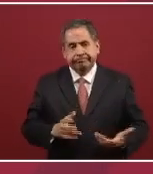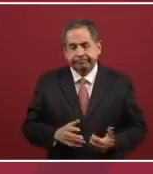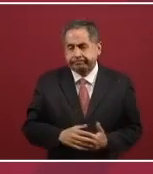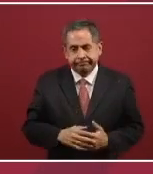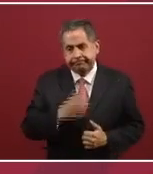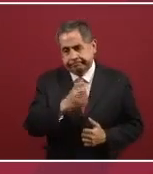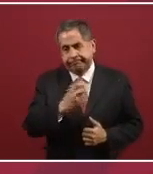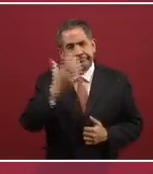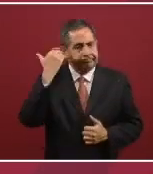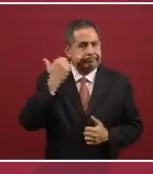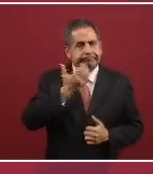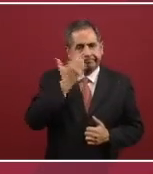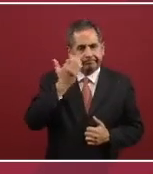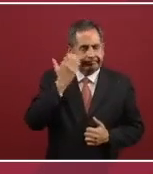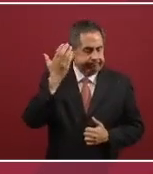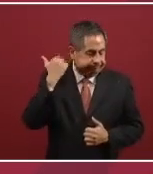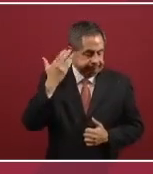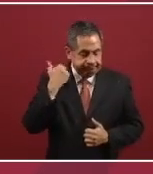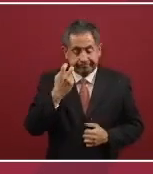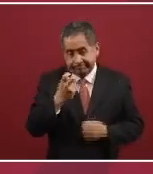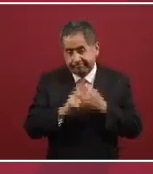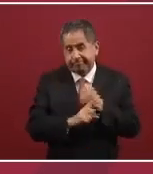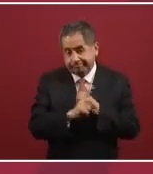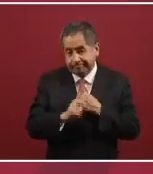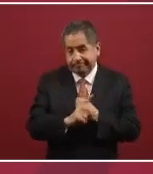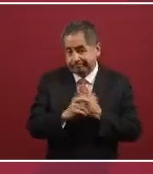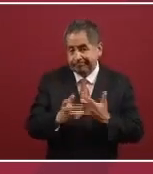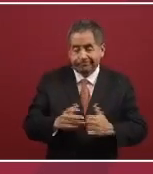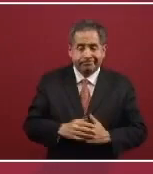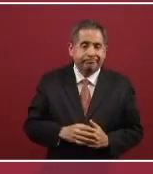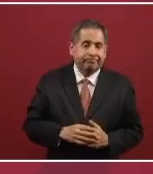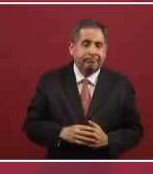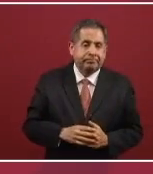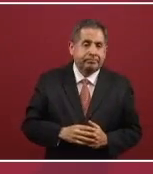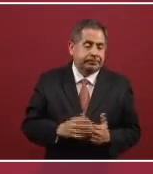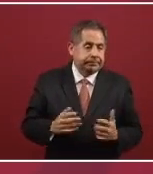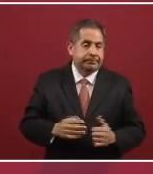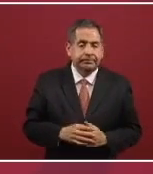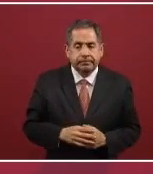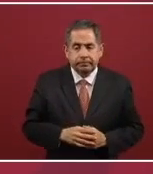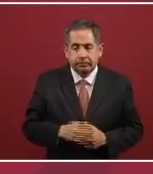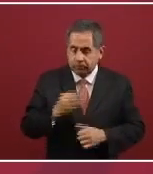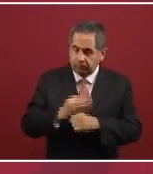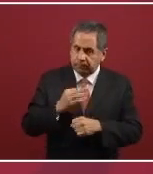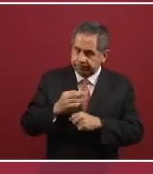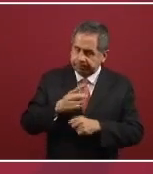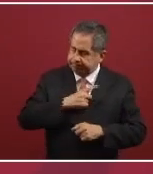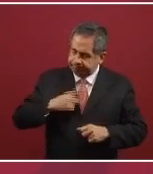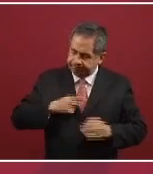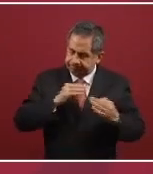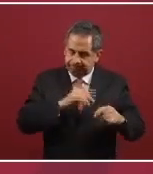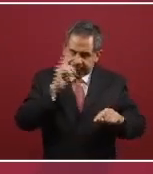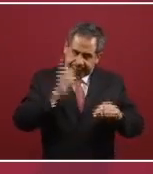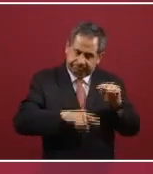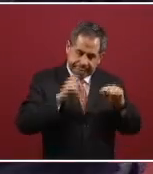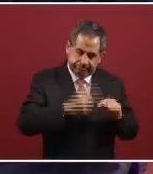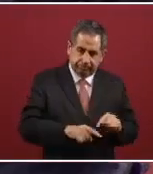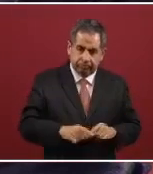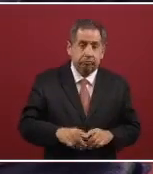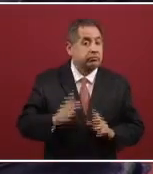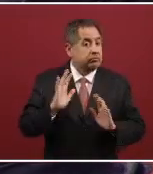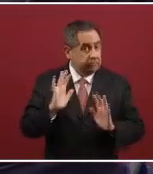ese es el problema principal que enfrentamos. Y ya